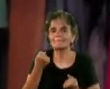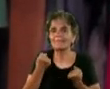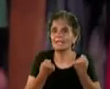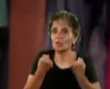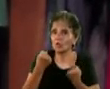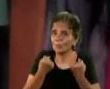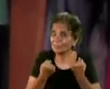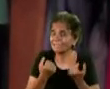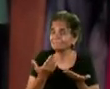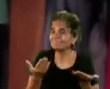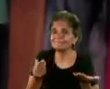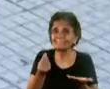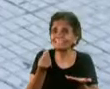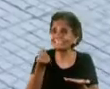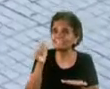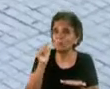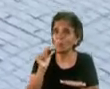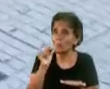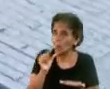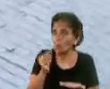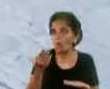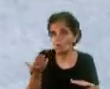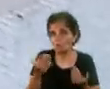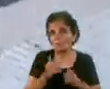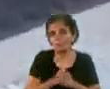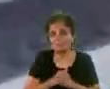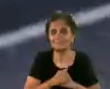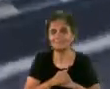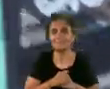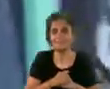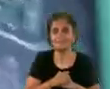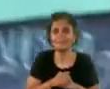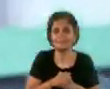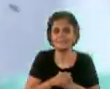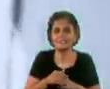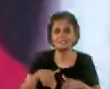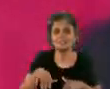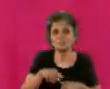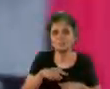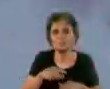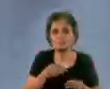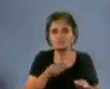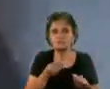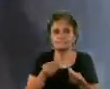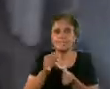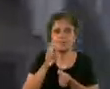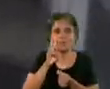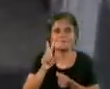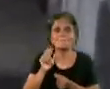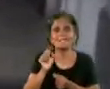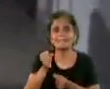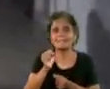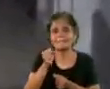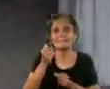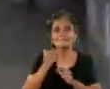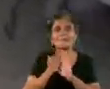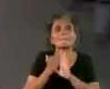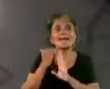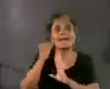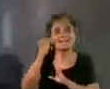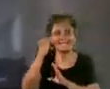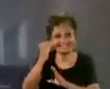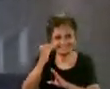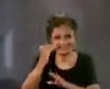solo sostenerte de un solo trabajo. Y nosotros arrancamos básicamente desde los 1.000 pesos para arriba, ya que nuestro sistema de obtener